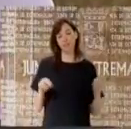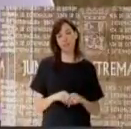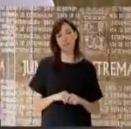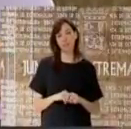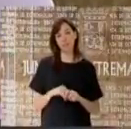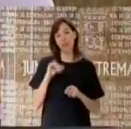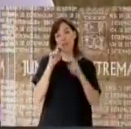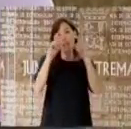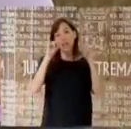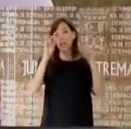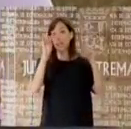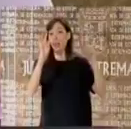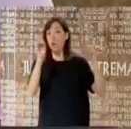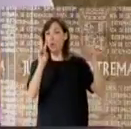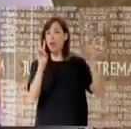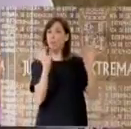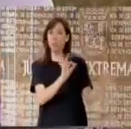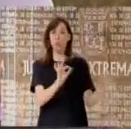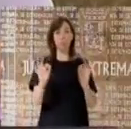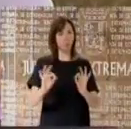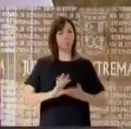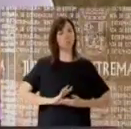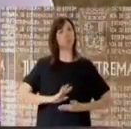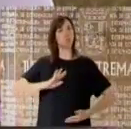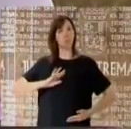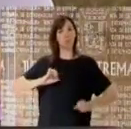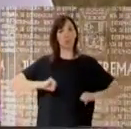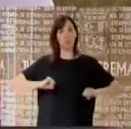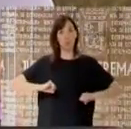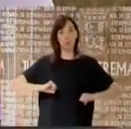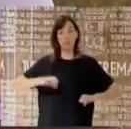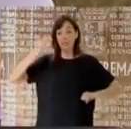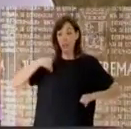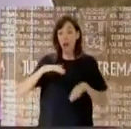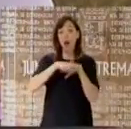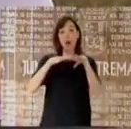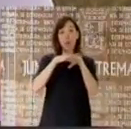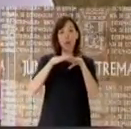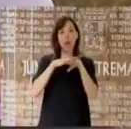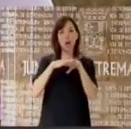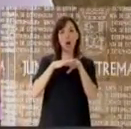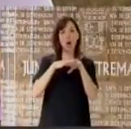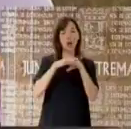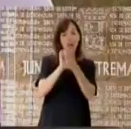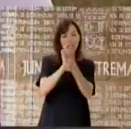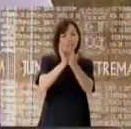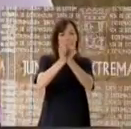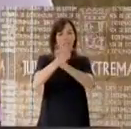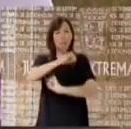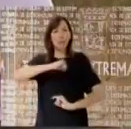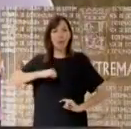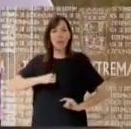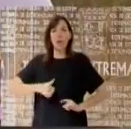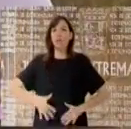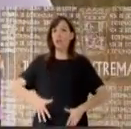Las ITV están preparadas y este Gobierno no va a privatizar ninguna ITV más, por